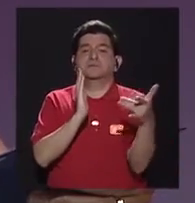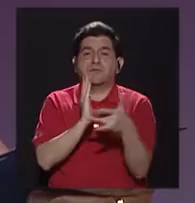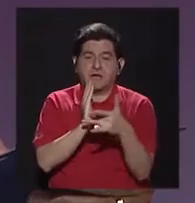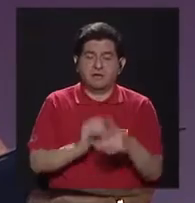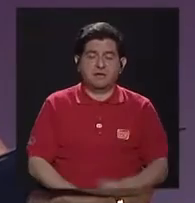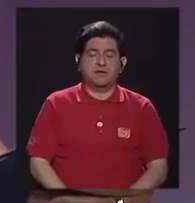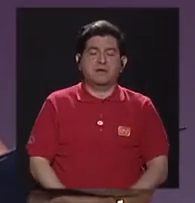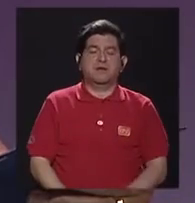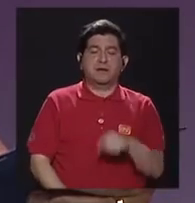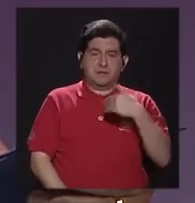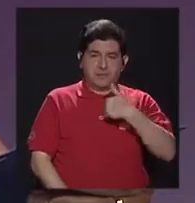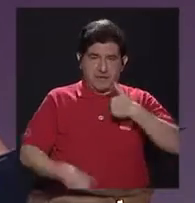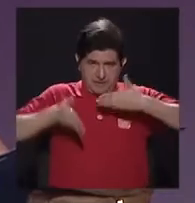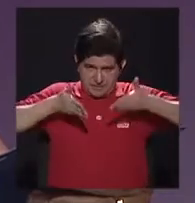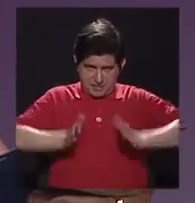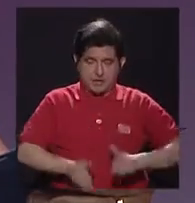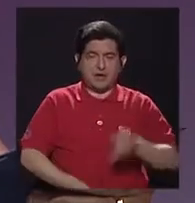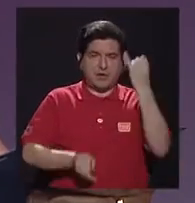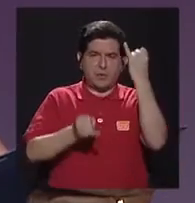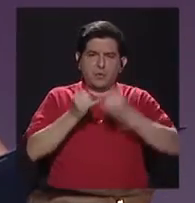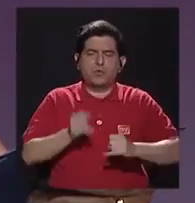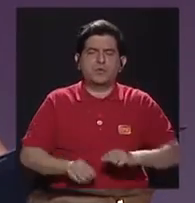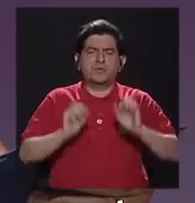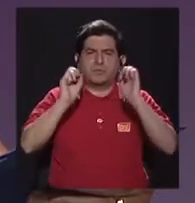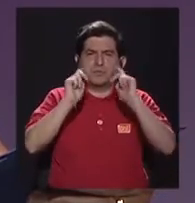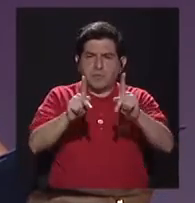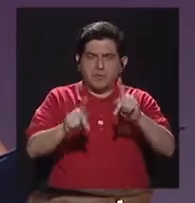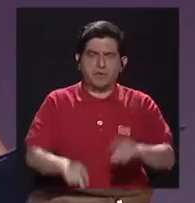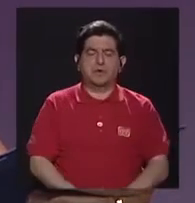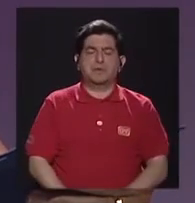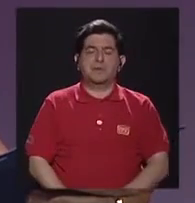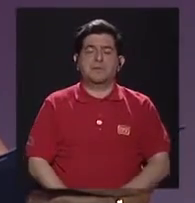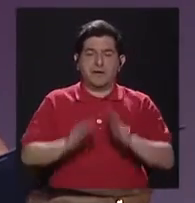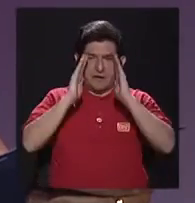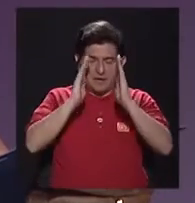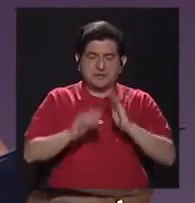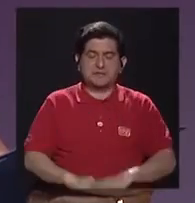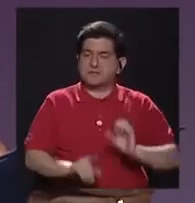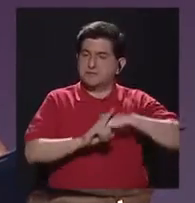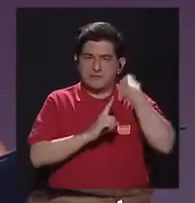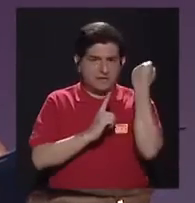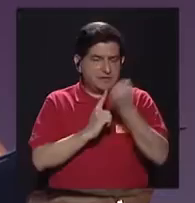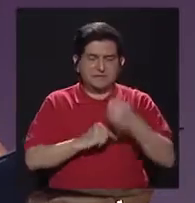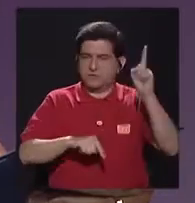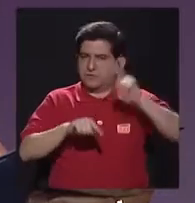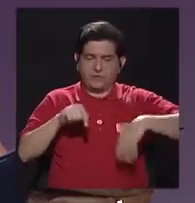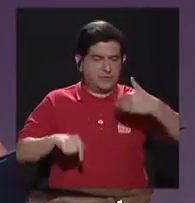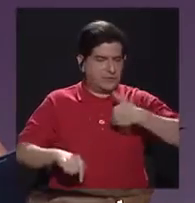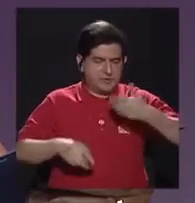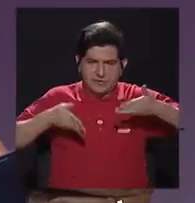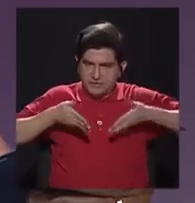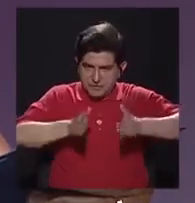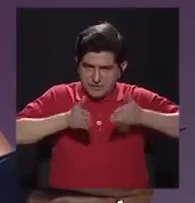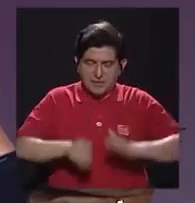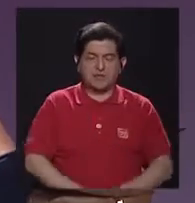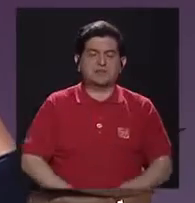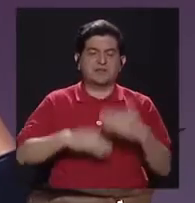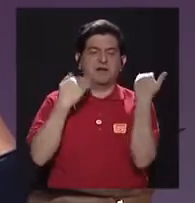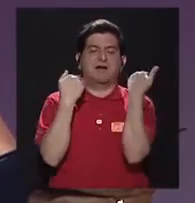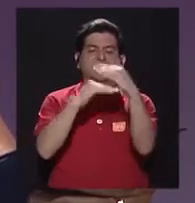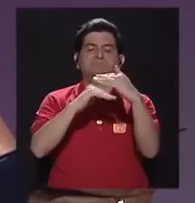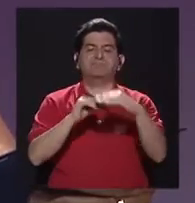de reproducción como último recurso para atender la infertilidad, encontraron limitados sus derechos